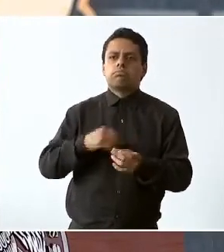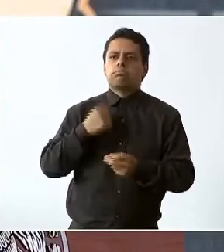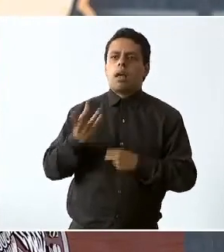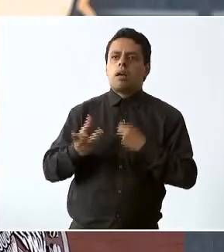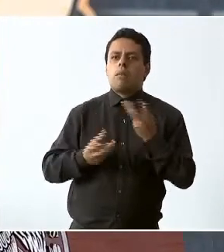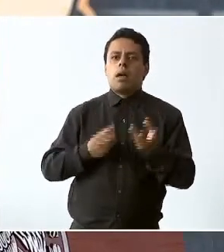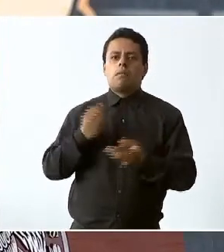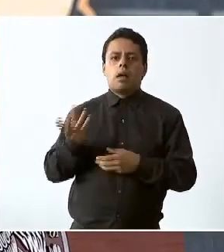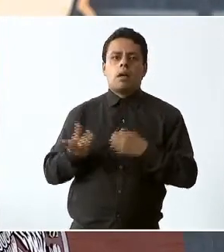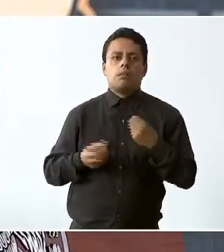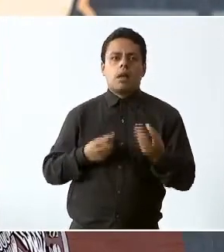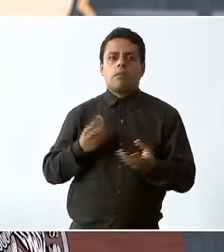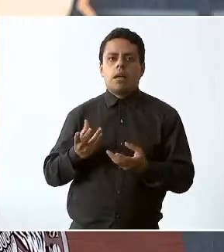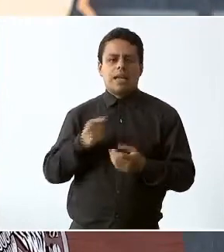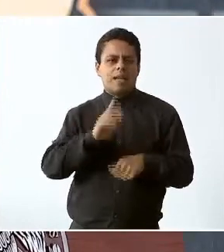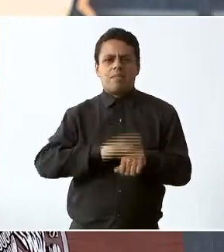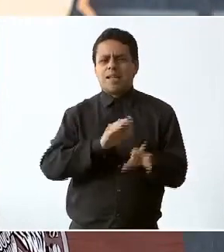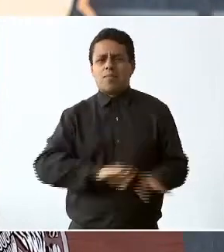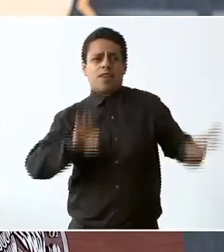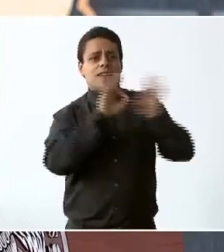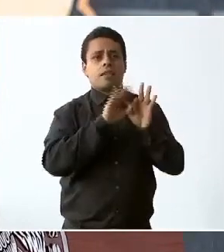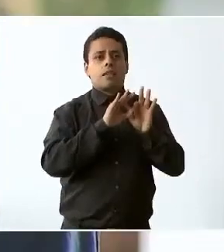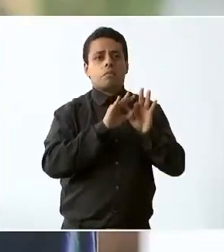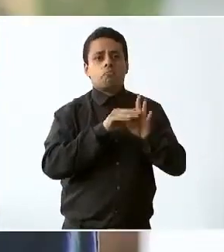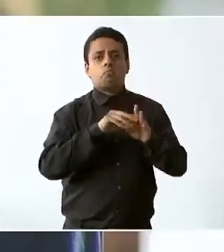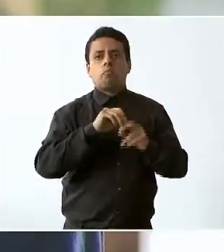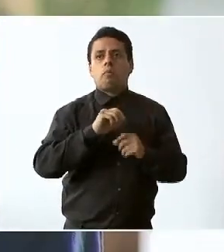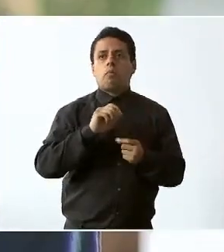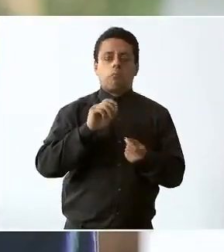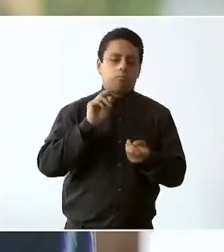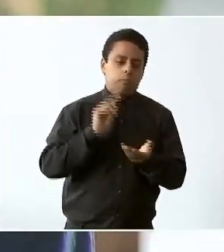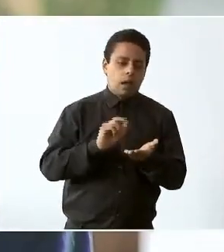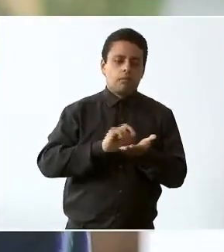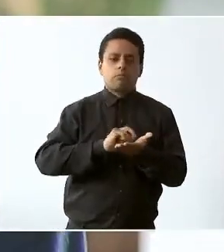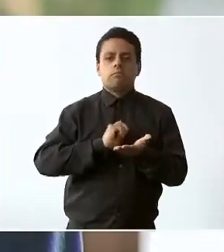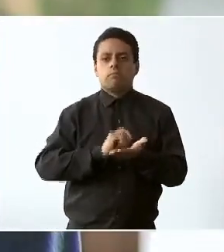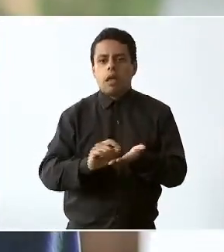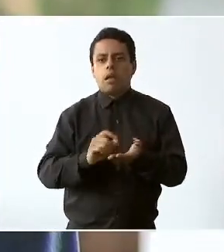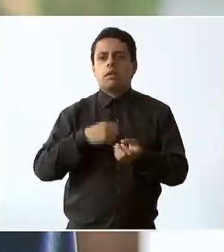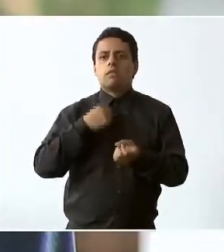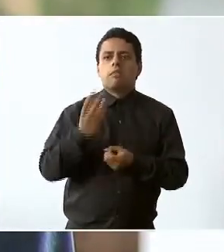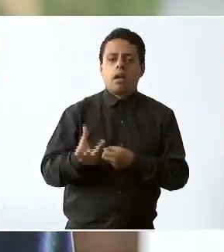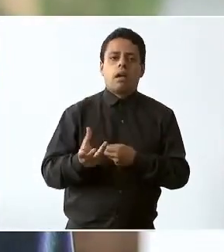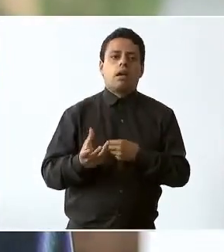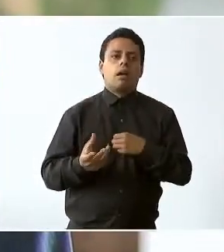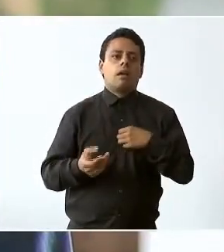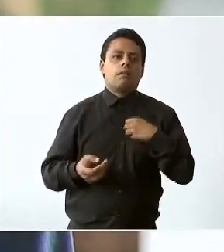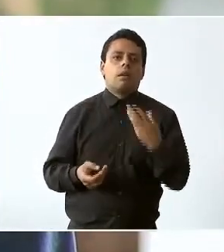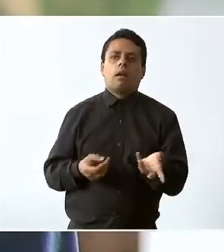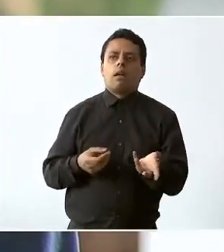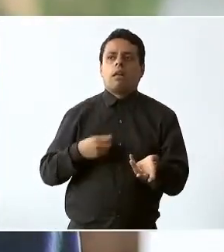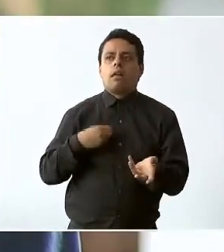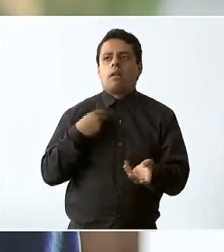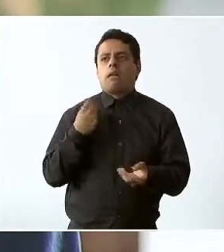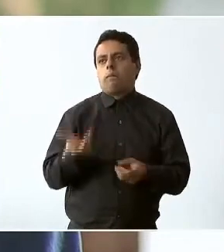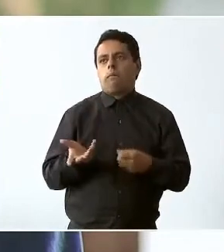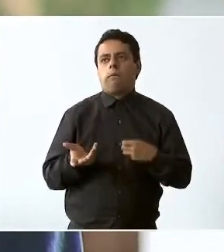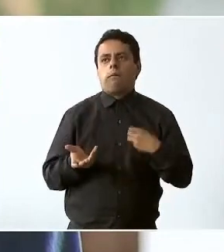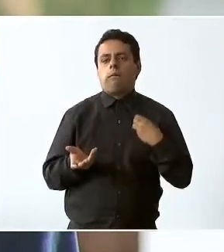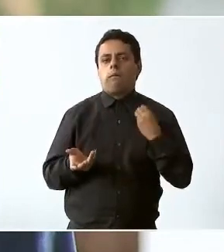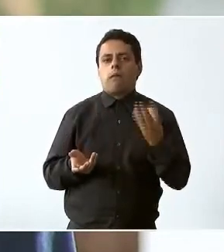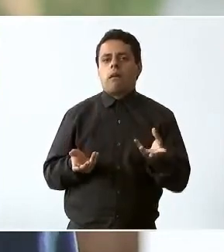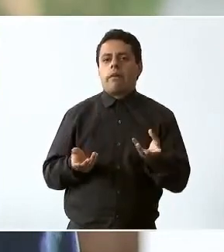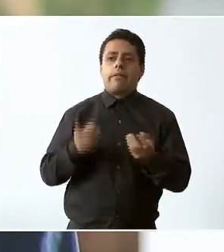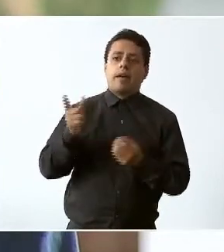era considerado el vate más grande de México, versos carentes de ritmo y sobre todo recitar en alabanza